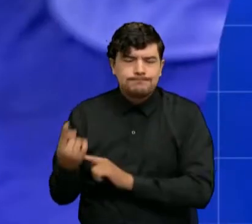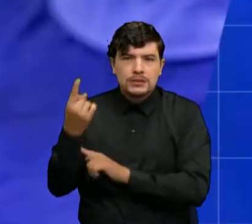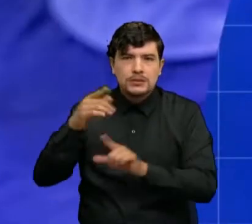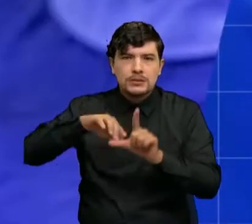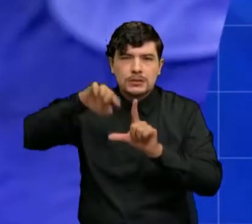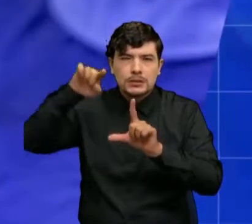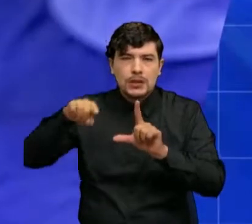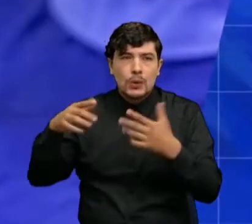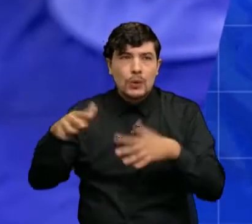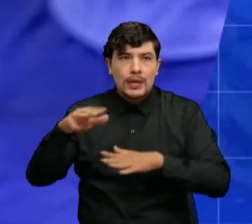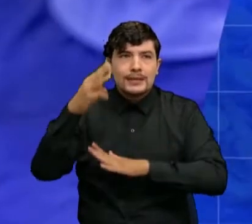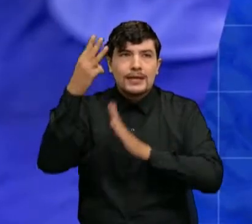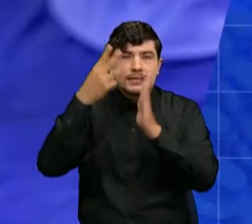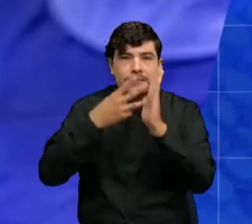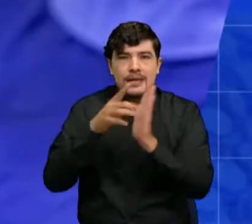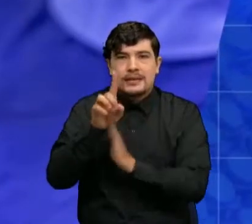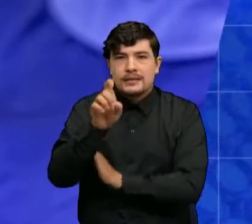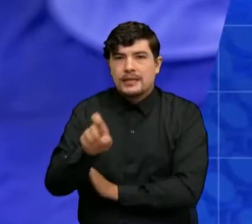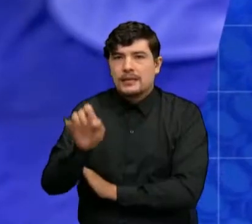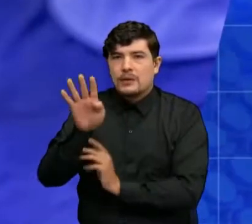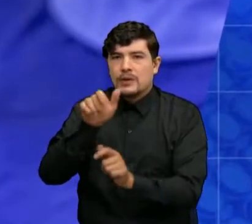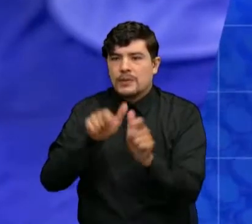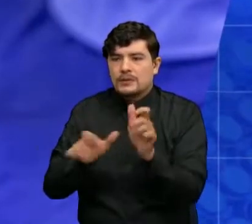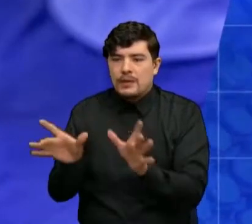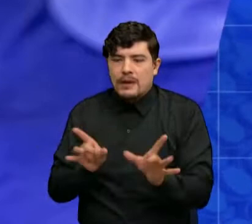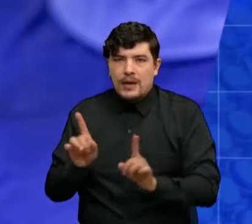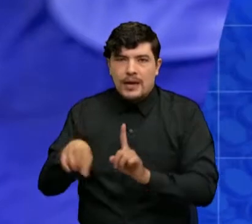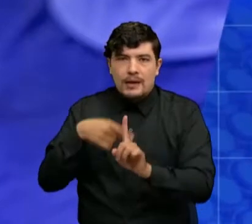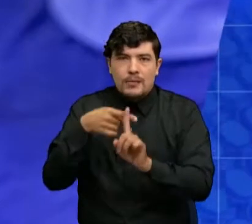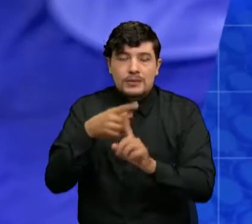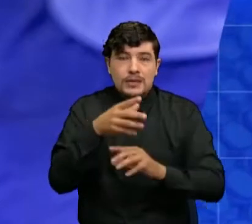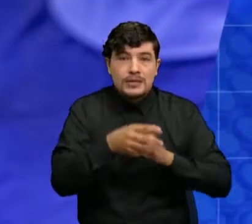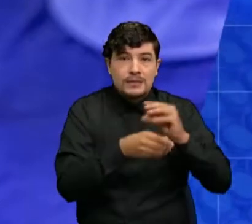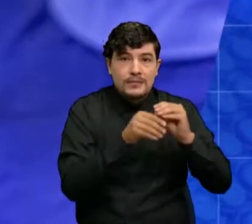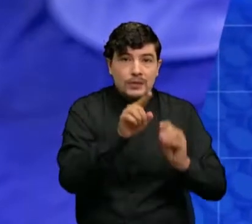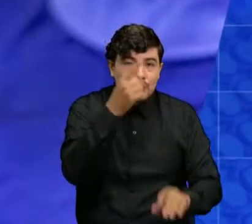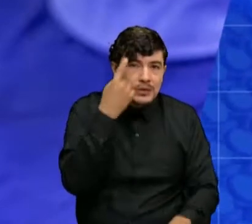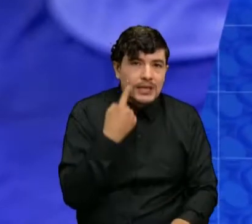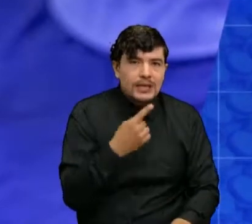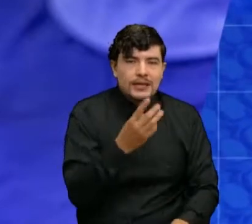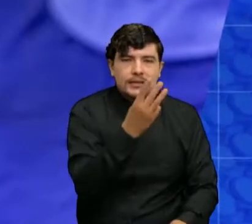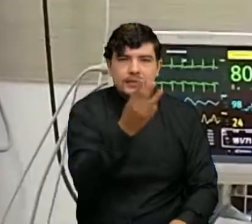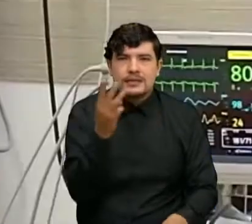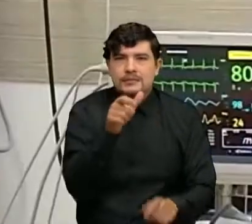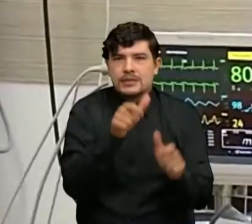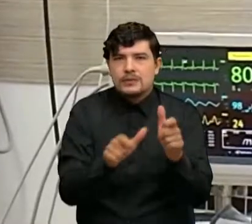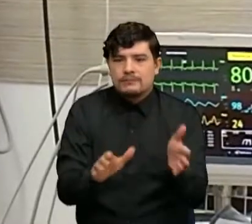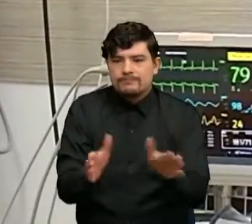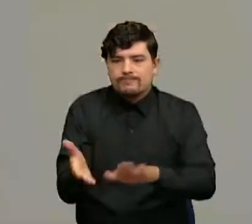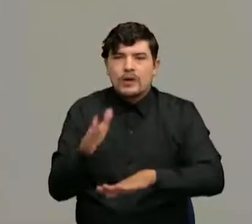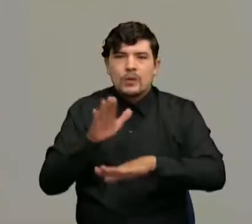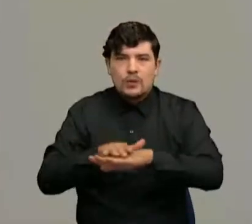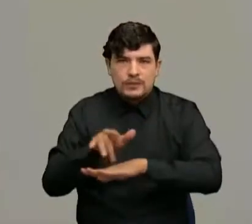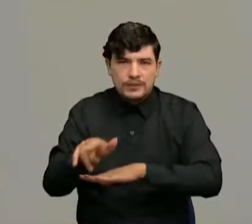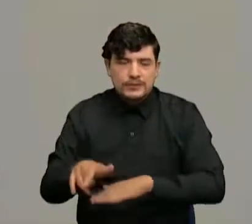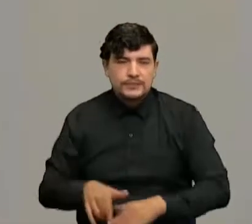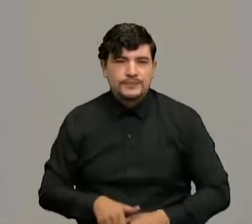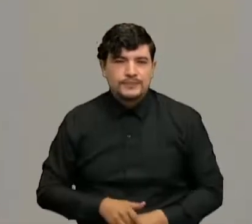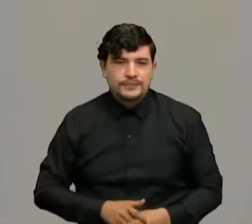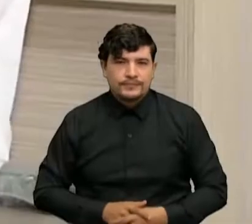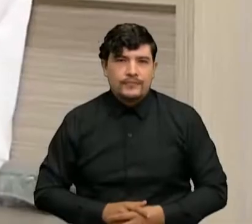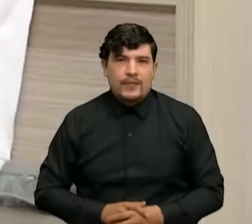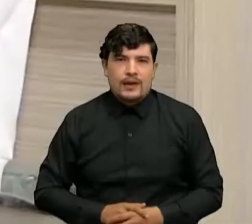de 3.064 casos positivos para COVID-19 y 33 personas perdieron la lucha contra esta enfermedad. Nosotros estamos